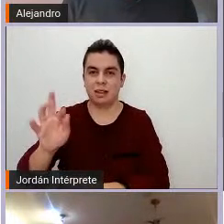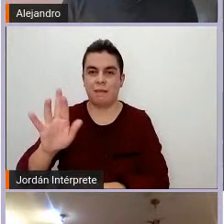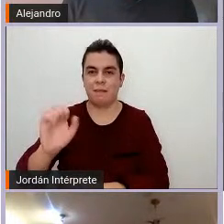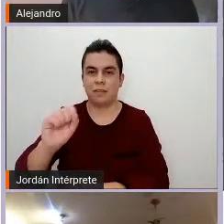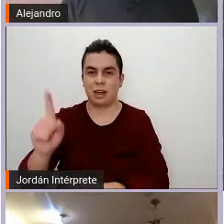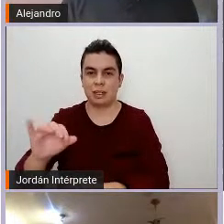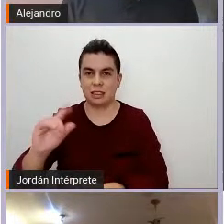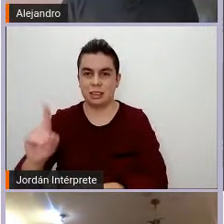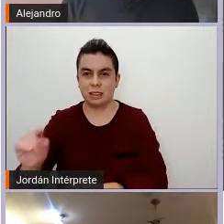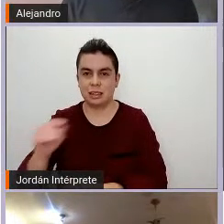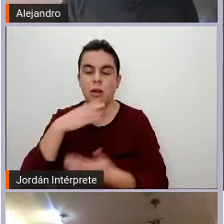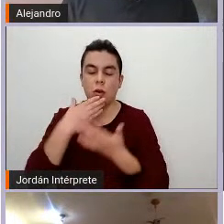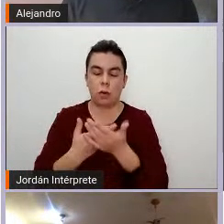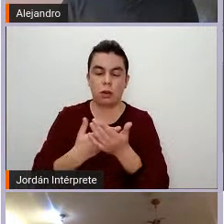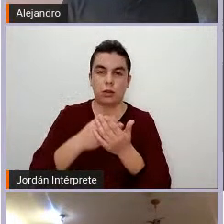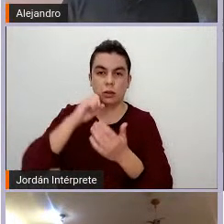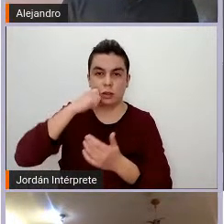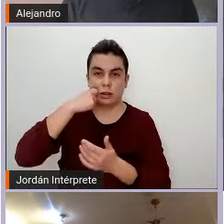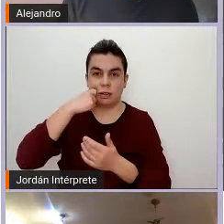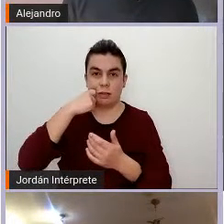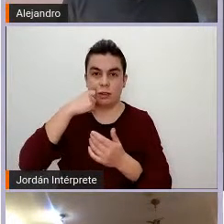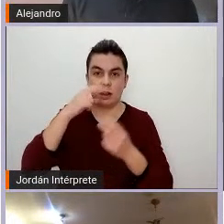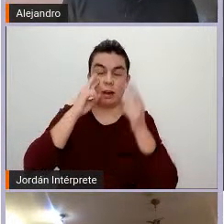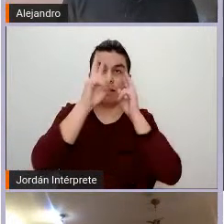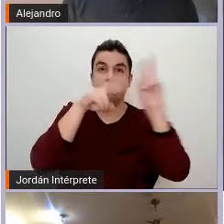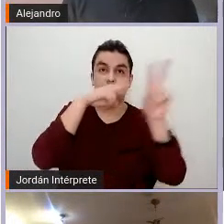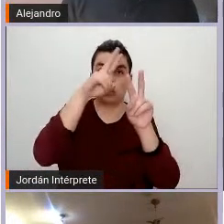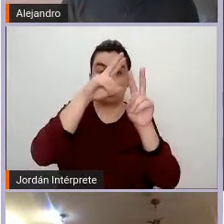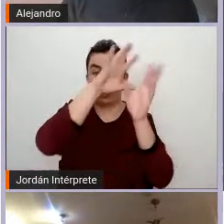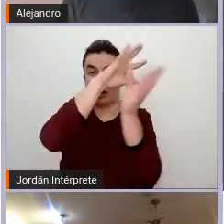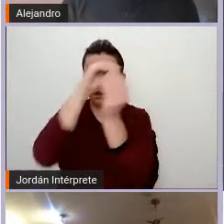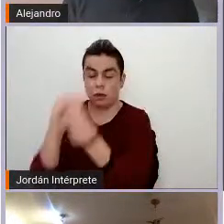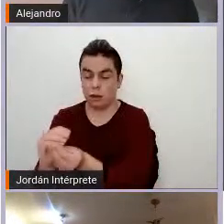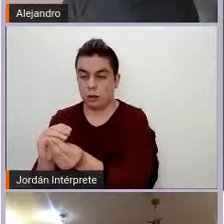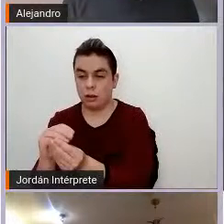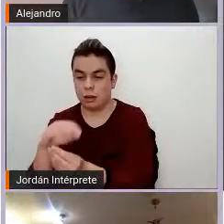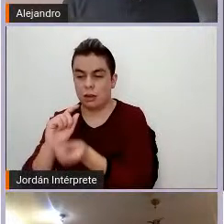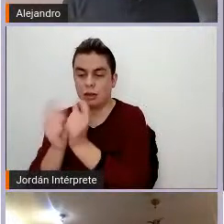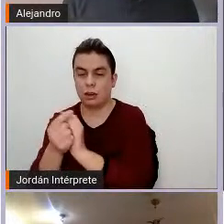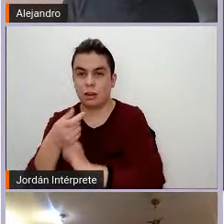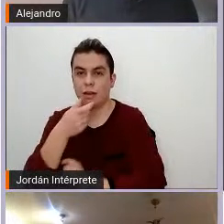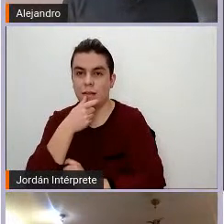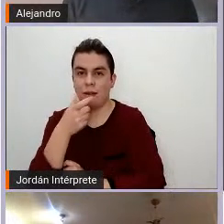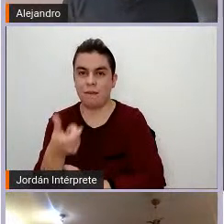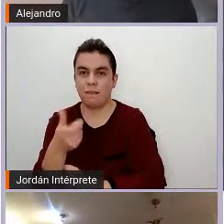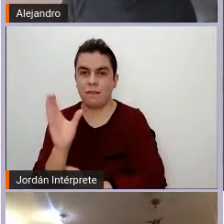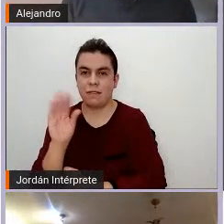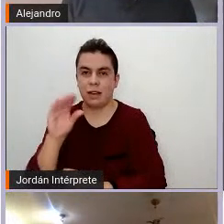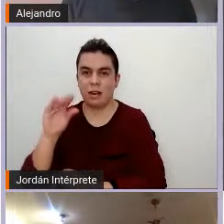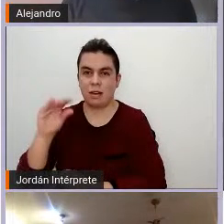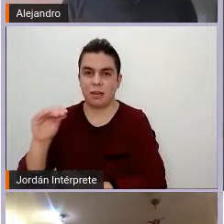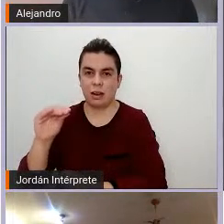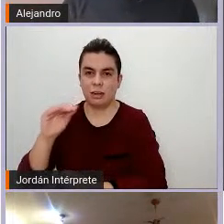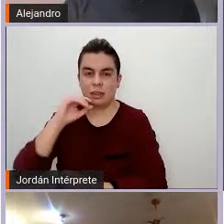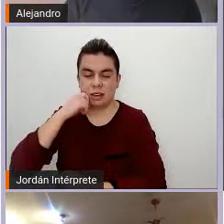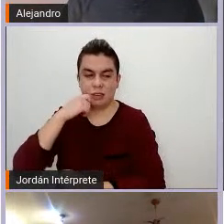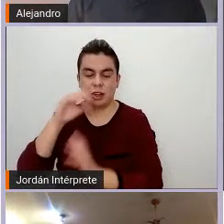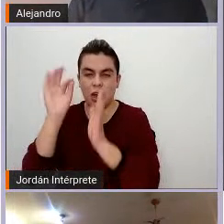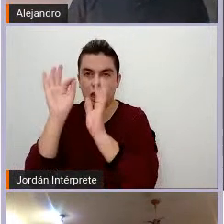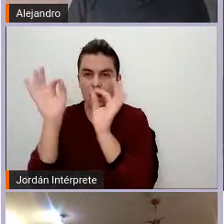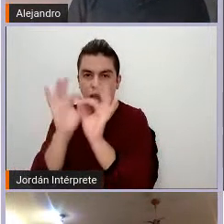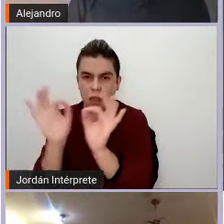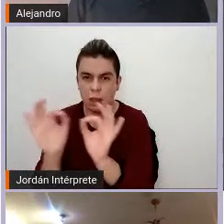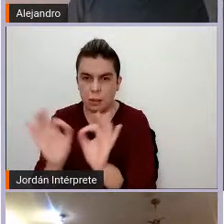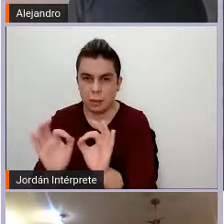representación visual, la cual proviene del verbo griego éfrasien, que significa hablar o informar en detalle, pero que en la